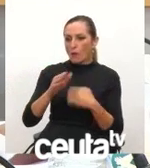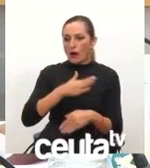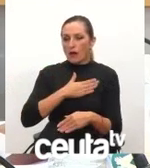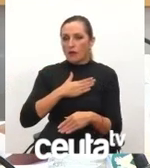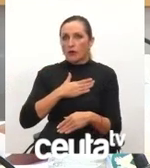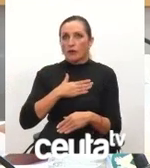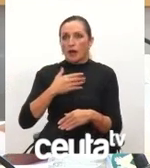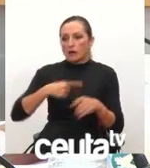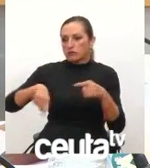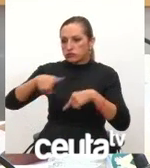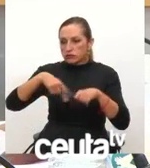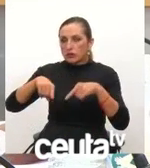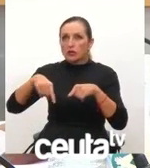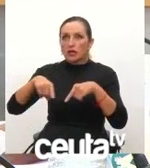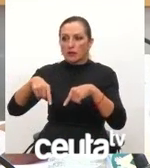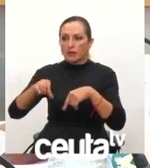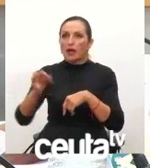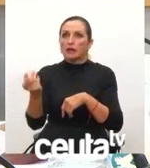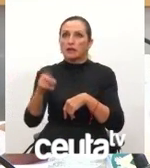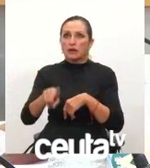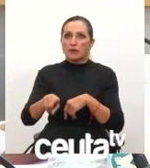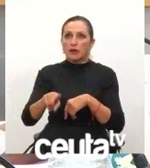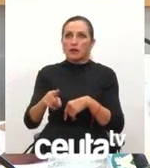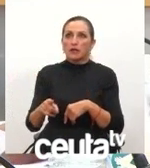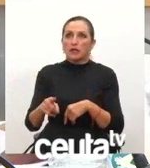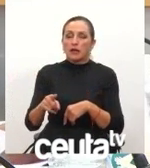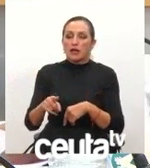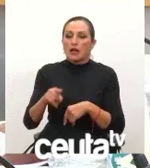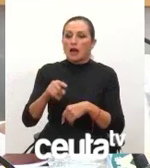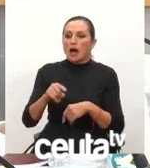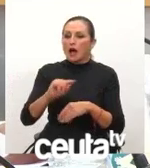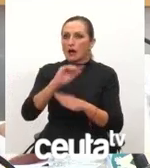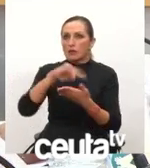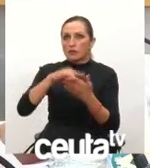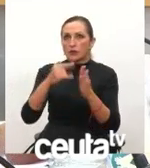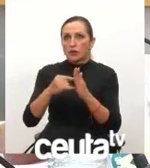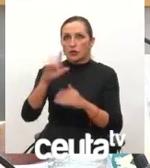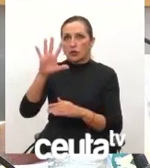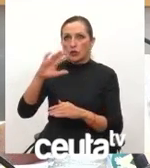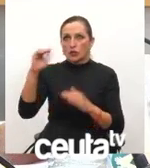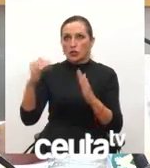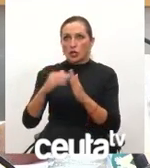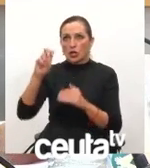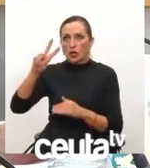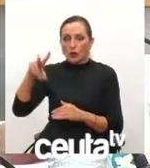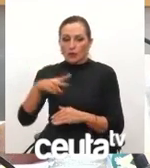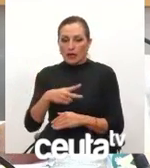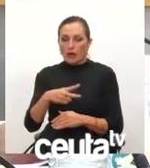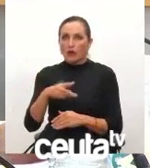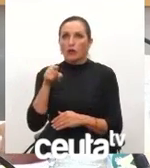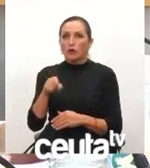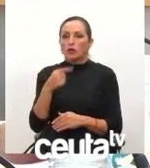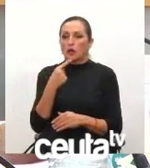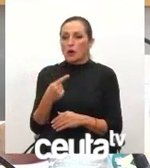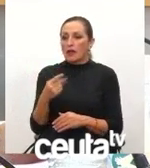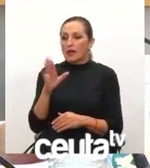la redacción del proyecto? El costo aproximado de la redacción fue de 5.000 euros. Evidentemente, y usted ya lo ha